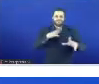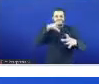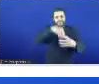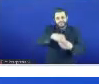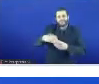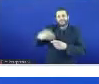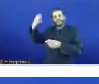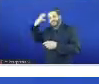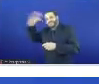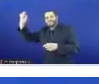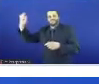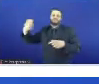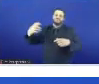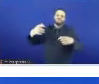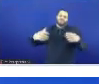las mujeres